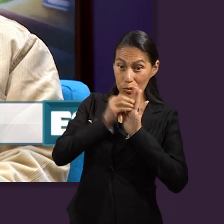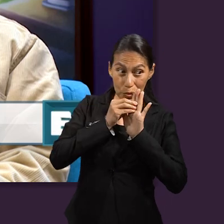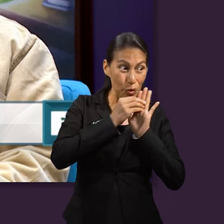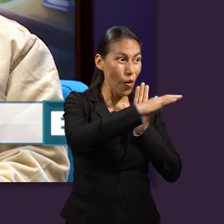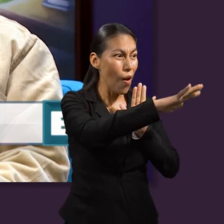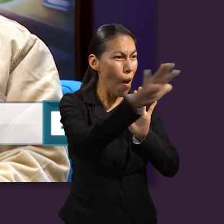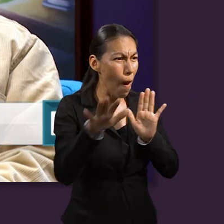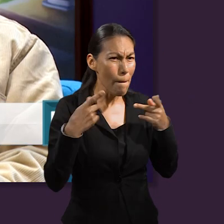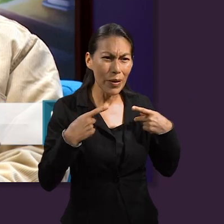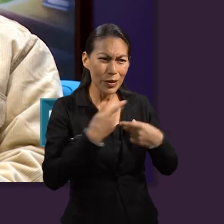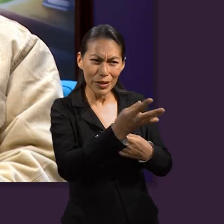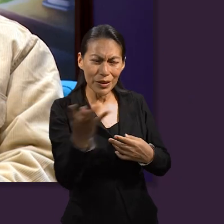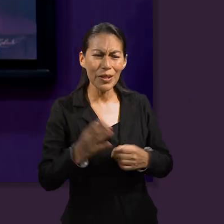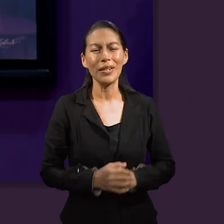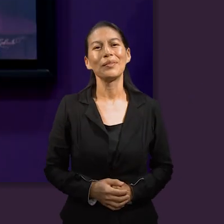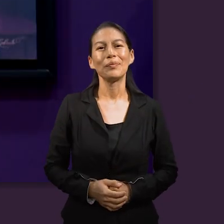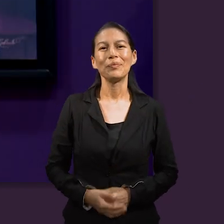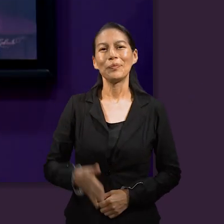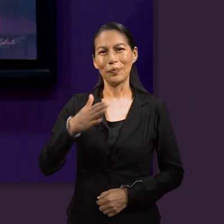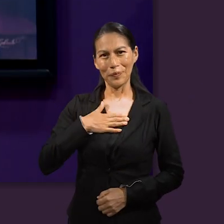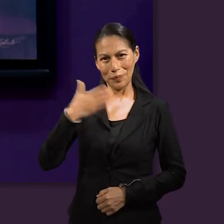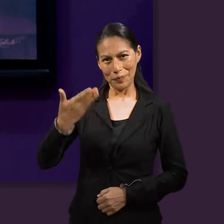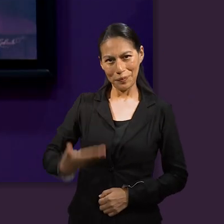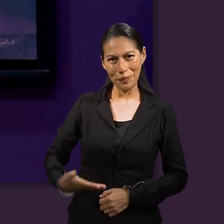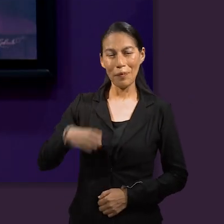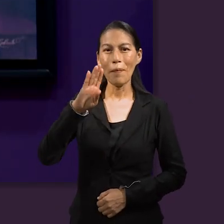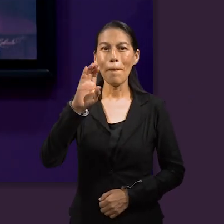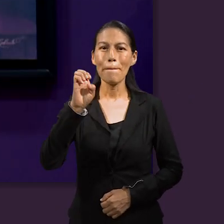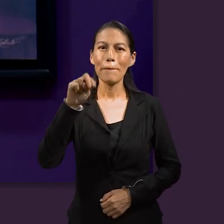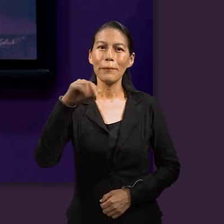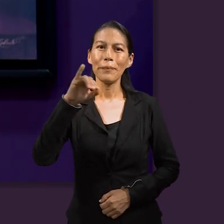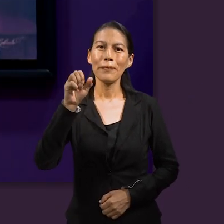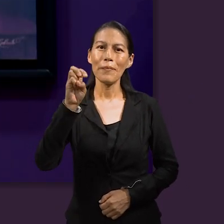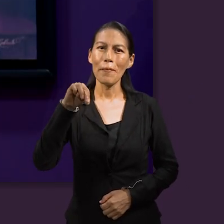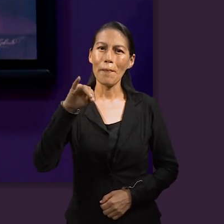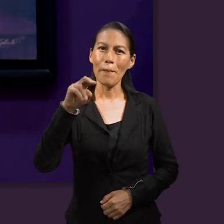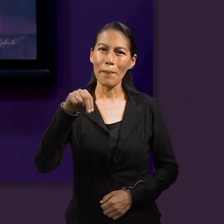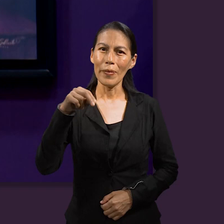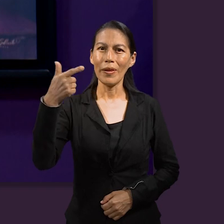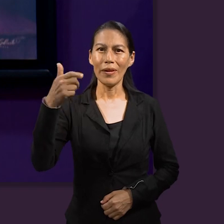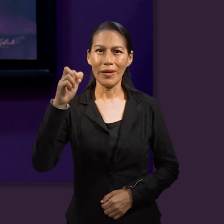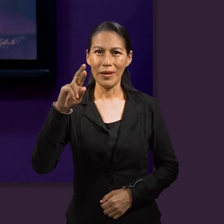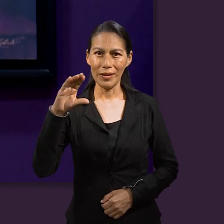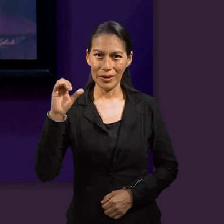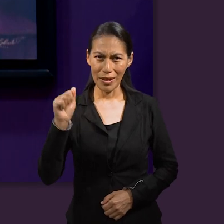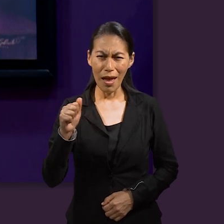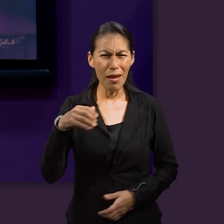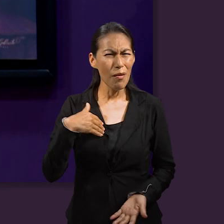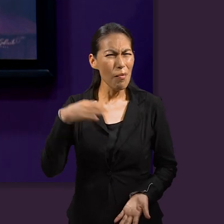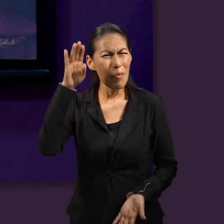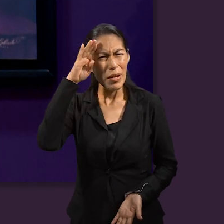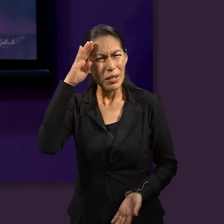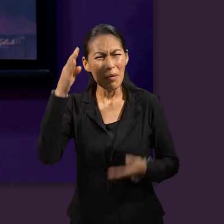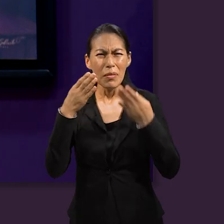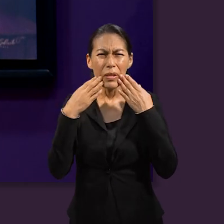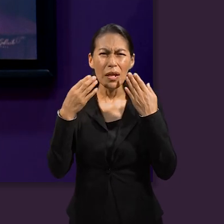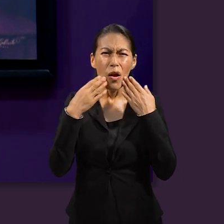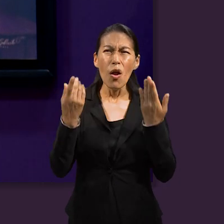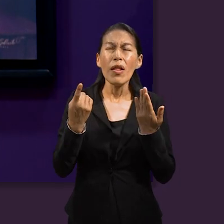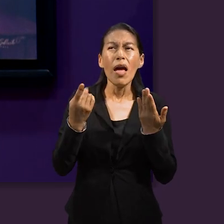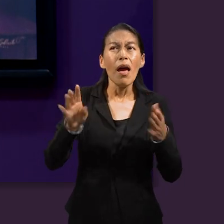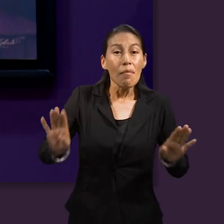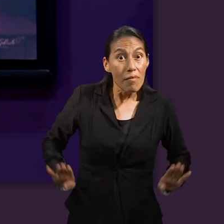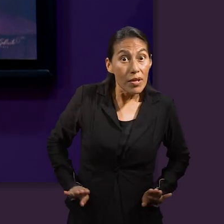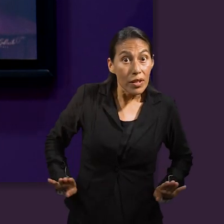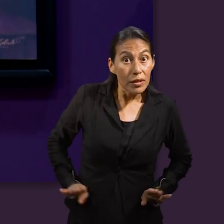relación con nuestros amigos y hermanos soy benjamín garcía y creo que la misericordia pues tiene que ver con descender